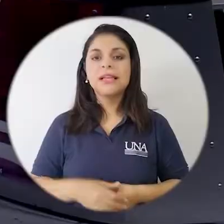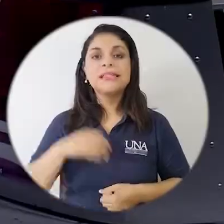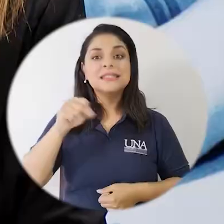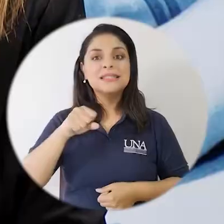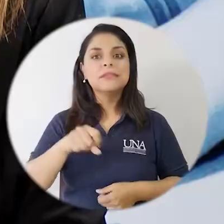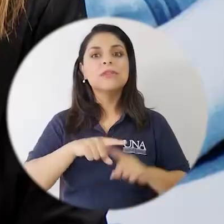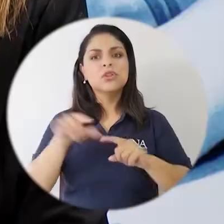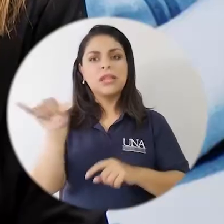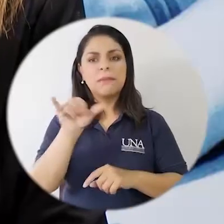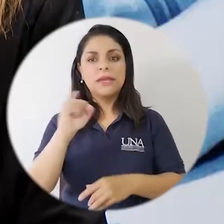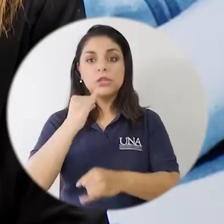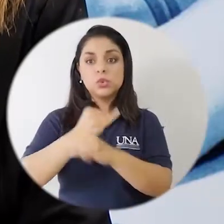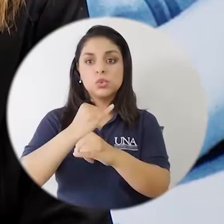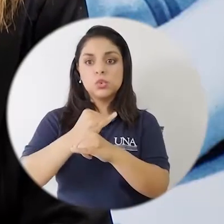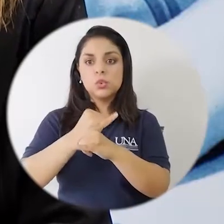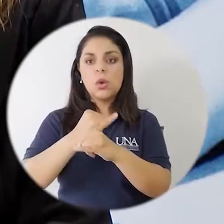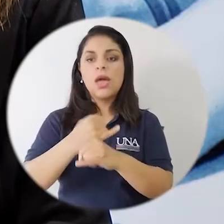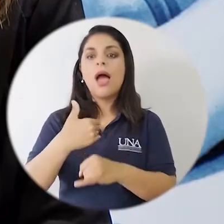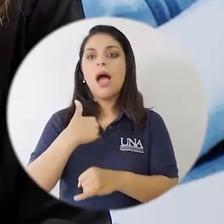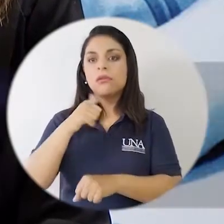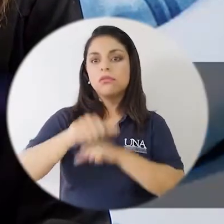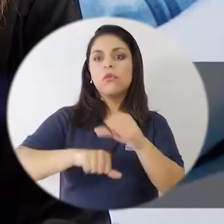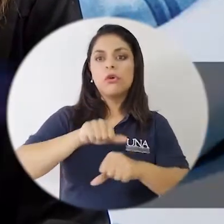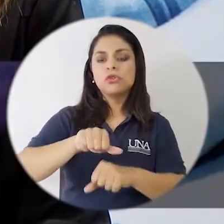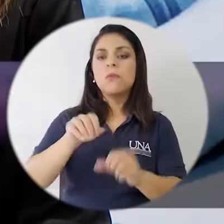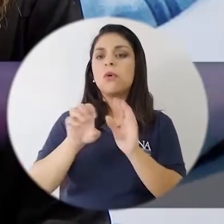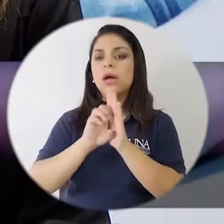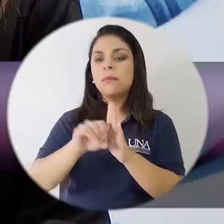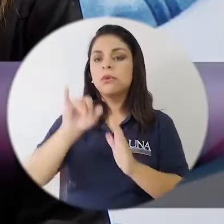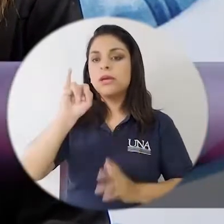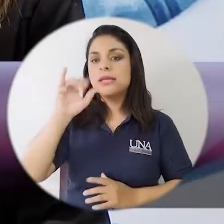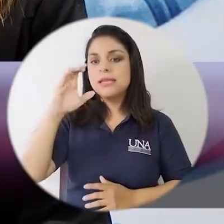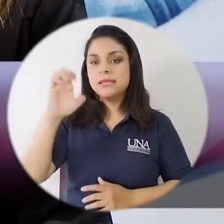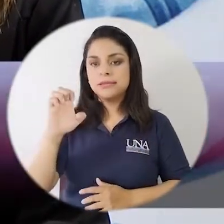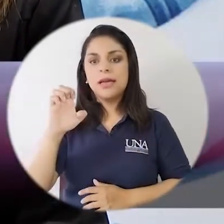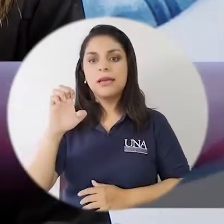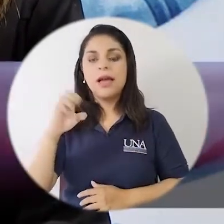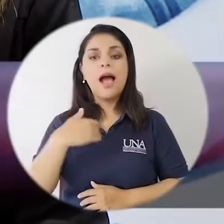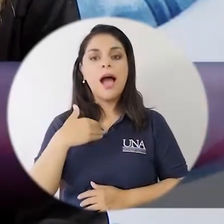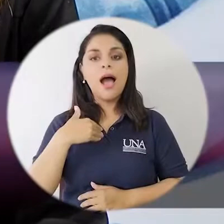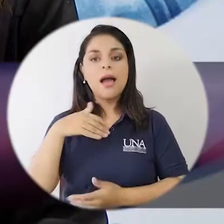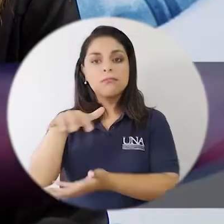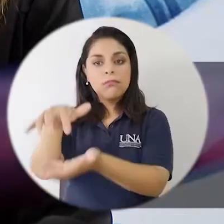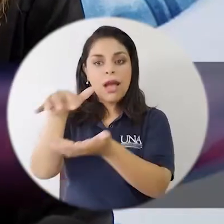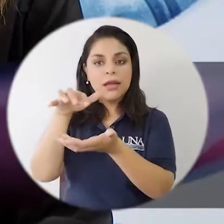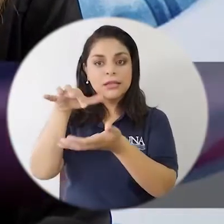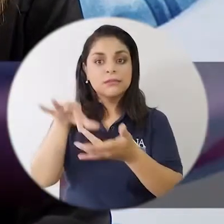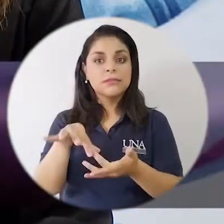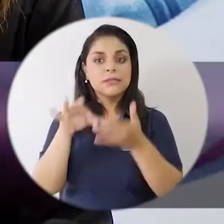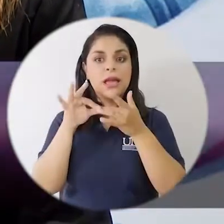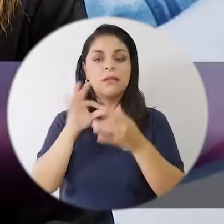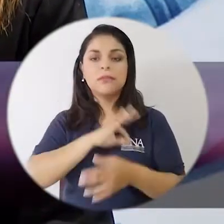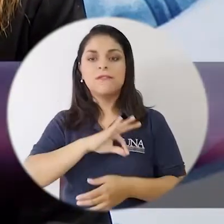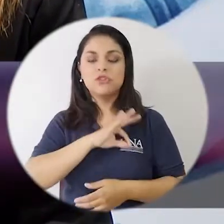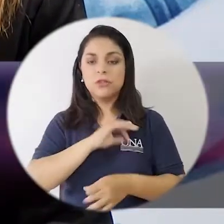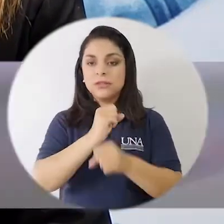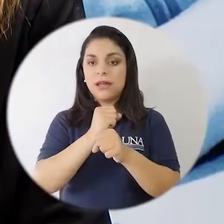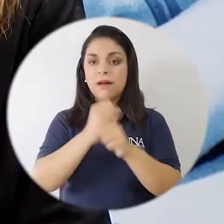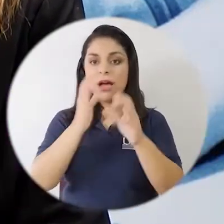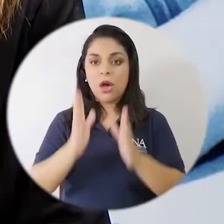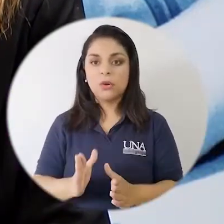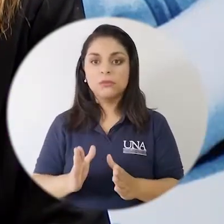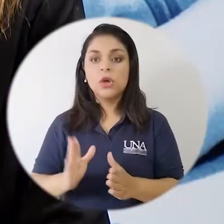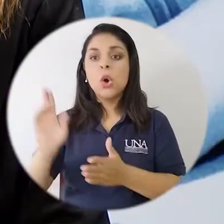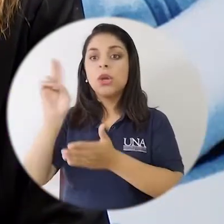su esfuerzo. Por ejemplo, el ICE tiene un paquete especial que beneficia a los teletrabajadores. En el caso de la Universidad Nacional,